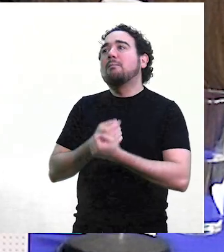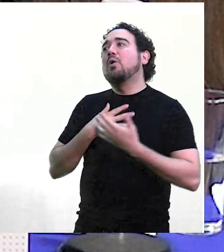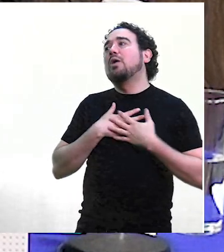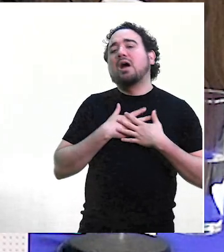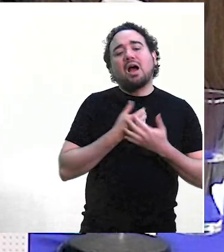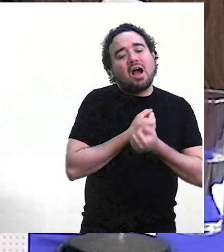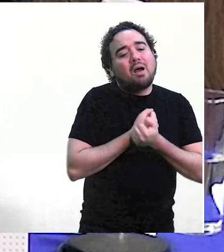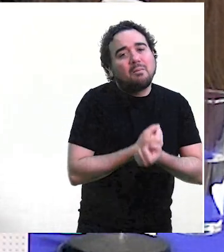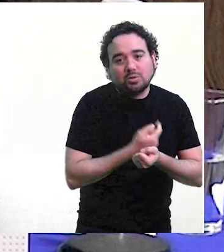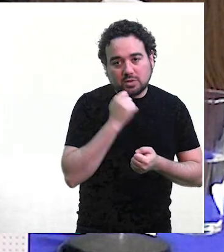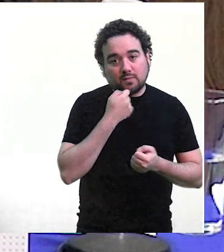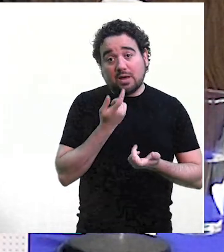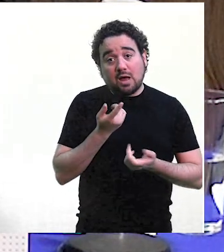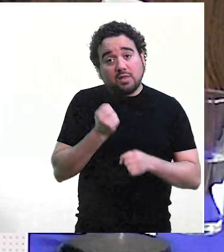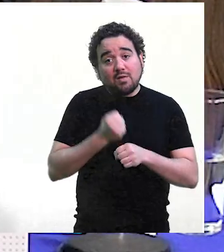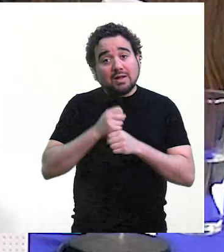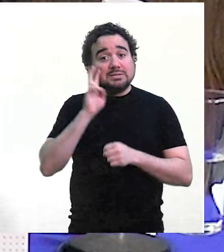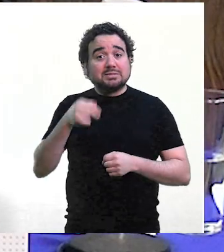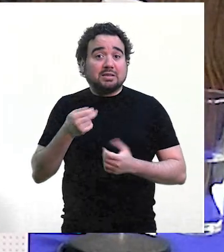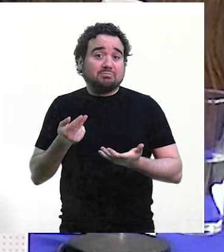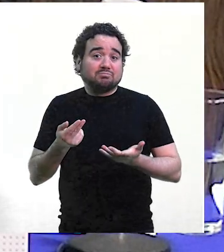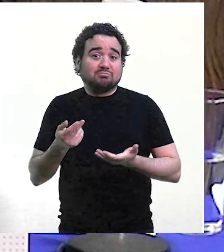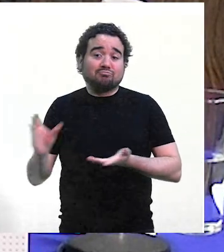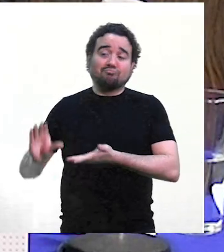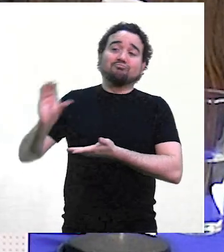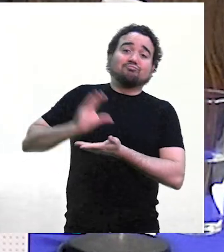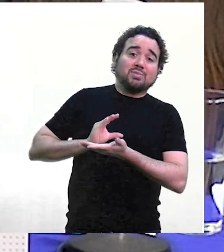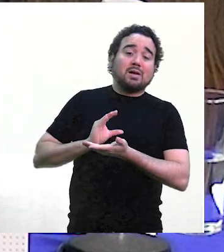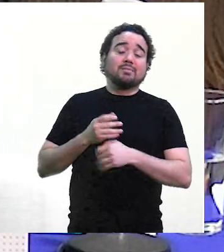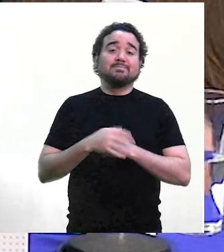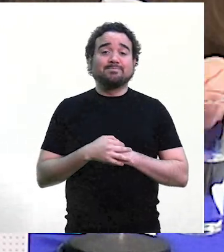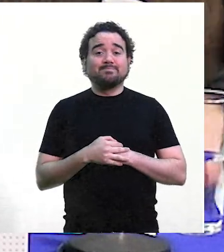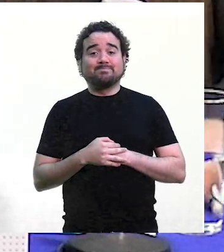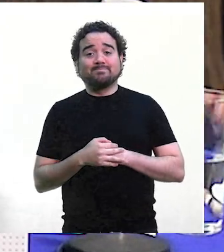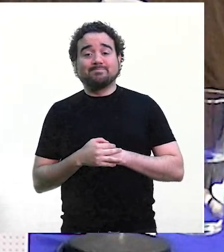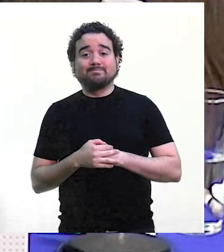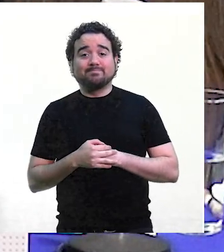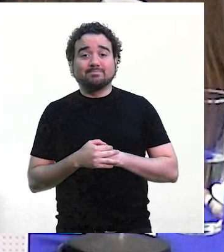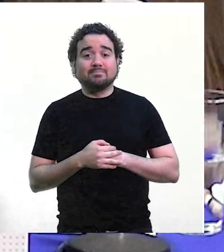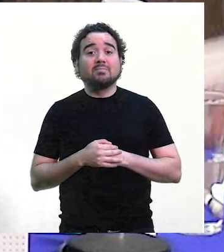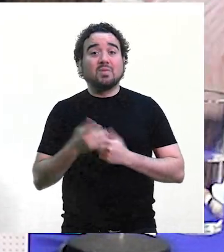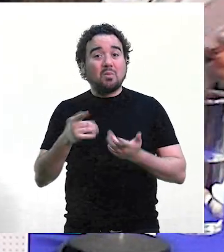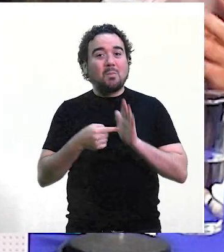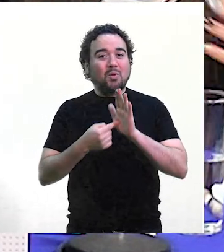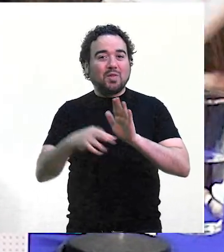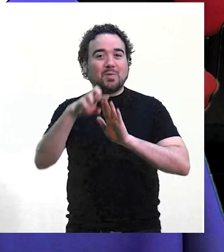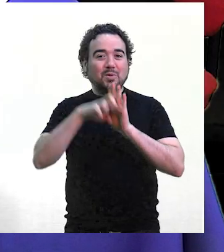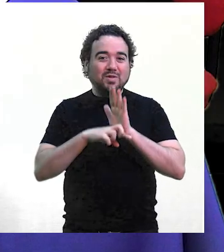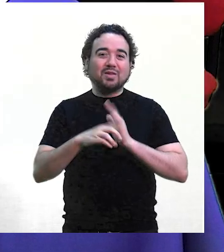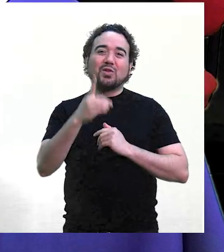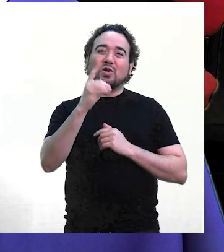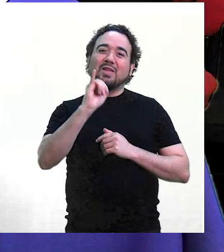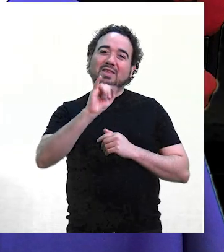eso que llaman amor es trabajo no remunerado. Bueno, y ahí tú tienes en tus manos uno de mis libros. A ver, vamos a mostrar. Lo que